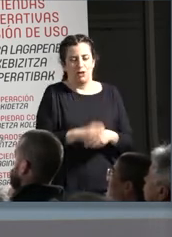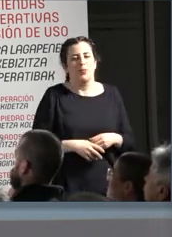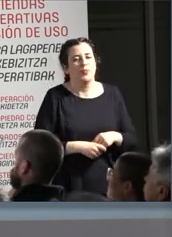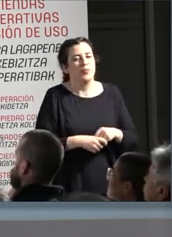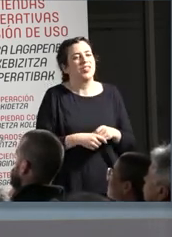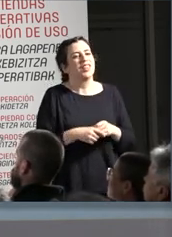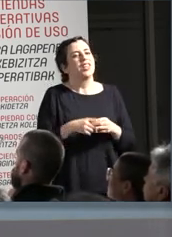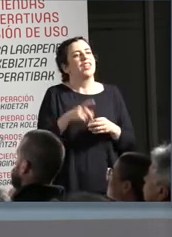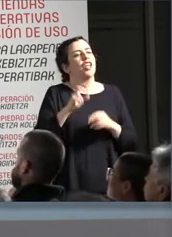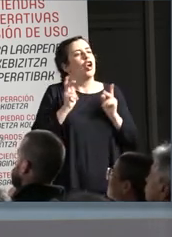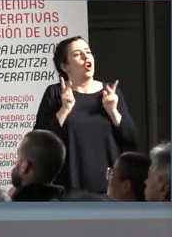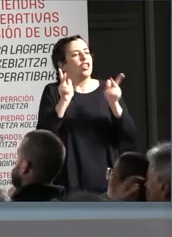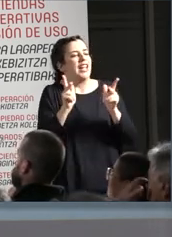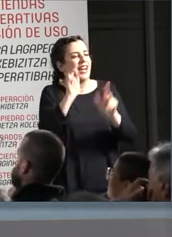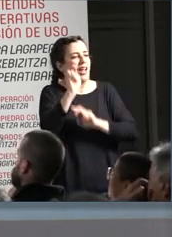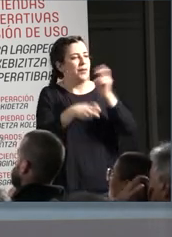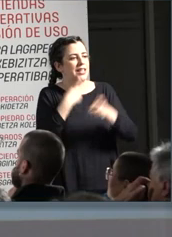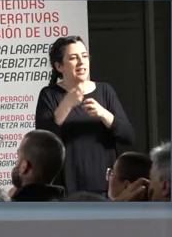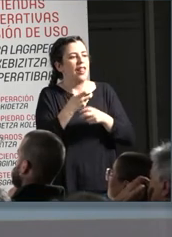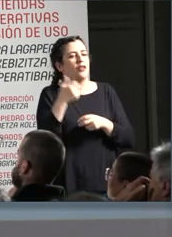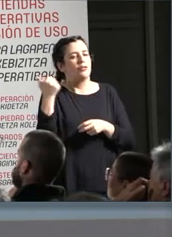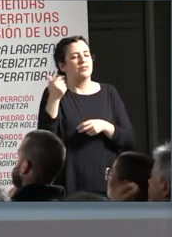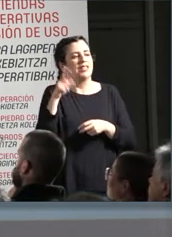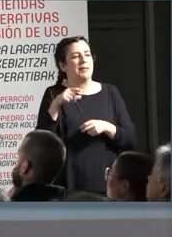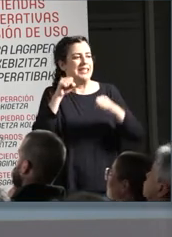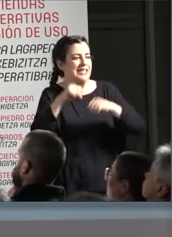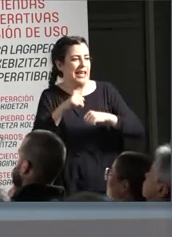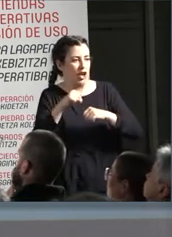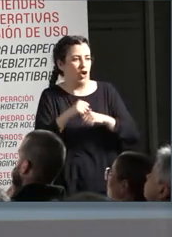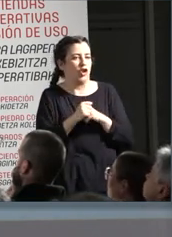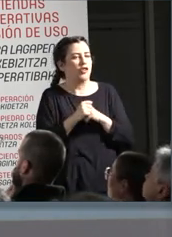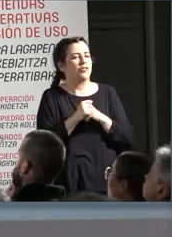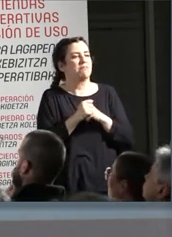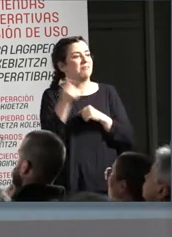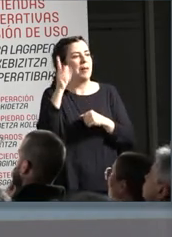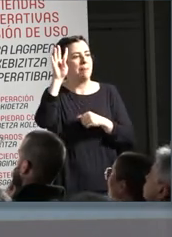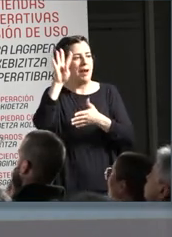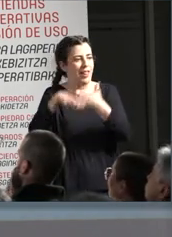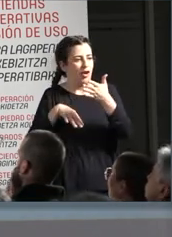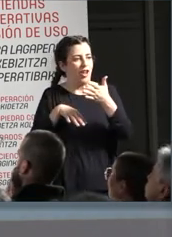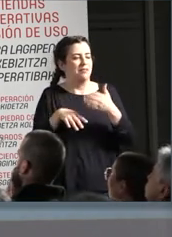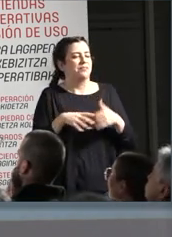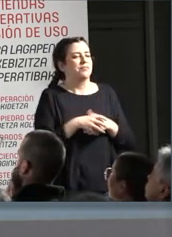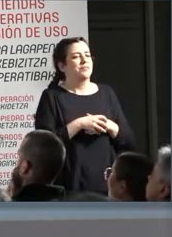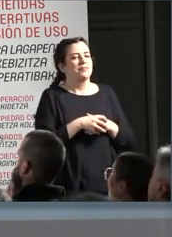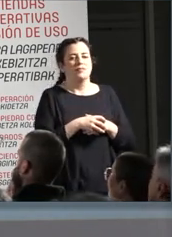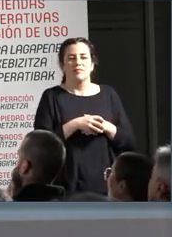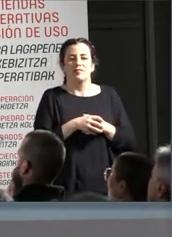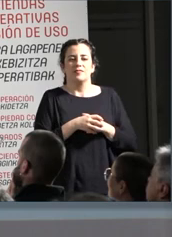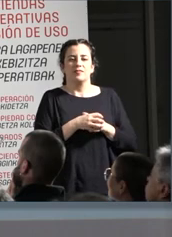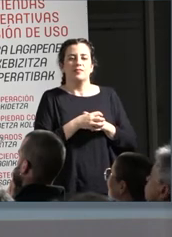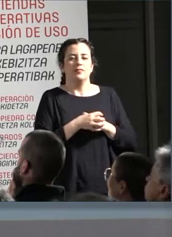El hotel rehabilitado de Habitat Chacuparatiu Senior, también Barcelona, Sirerers